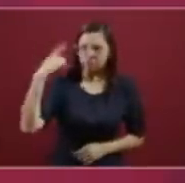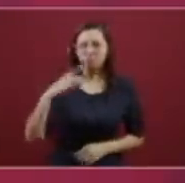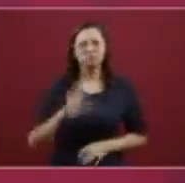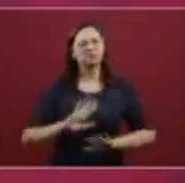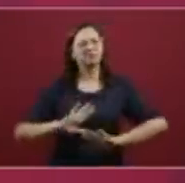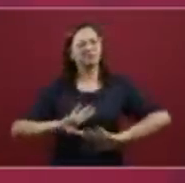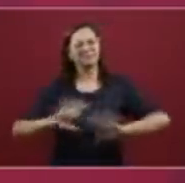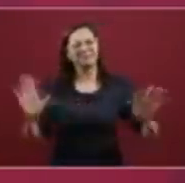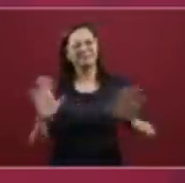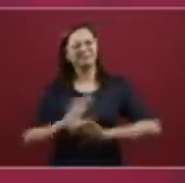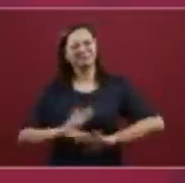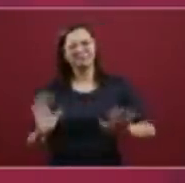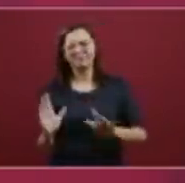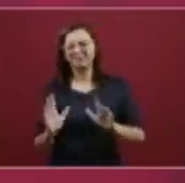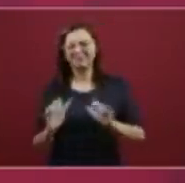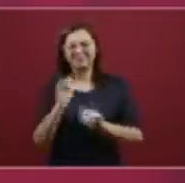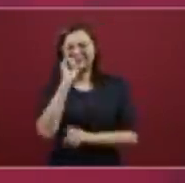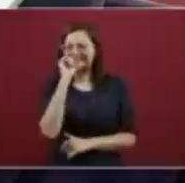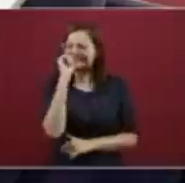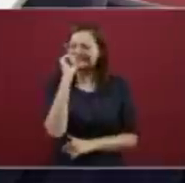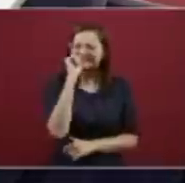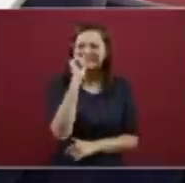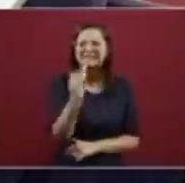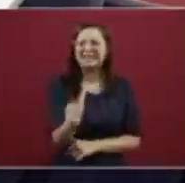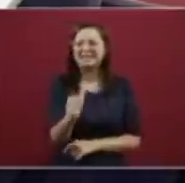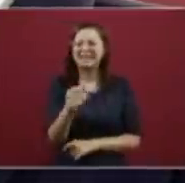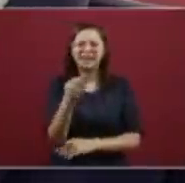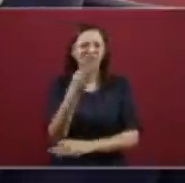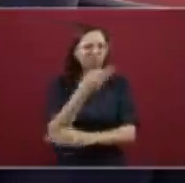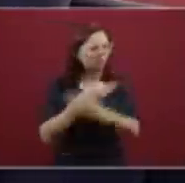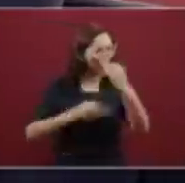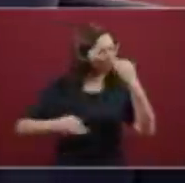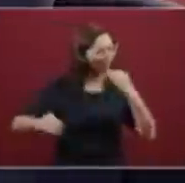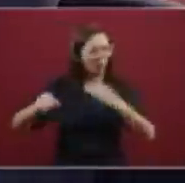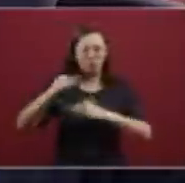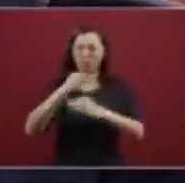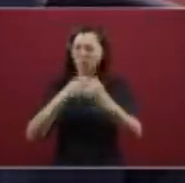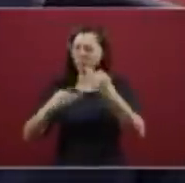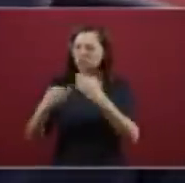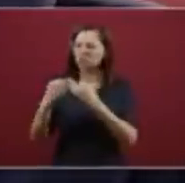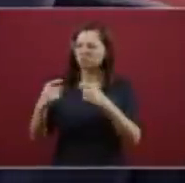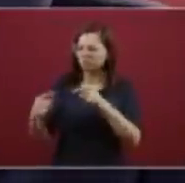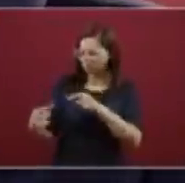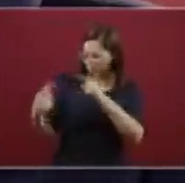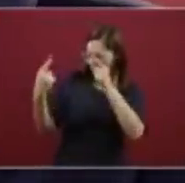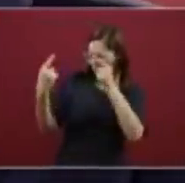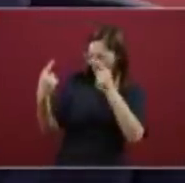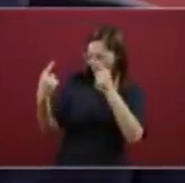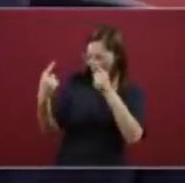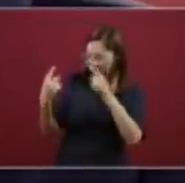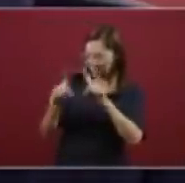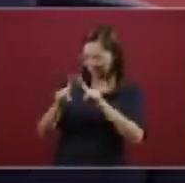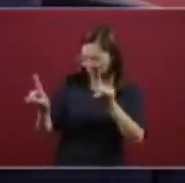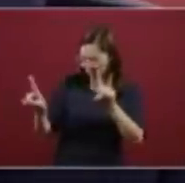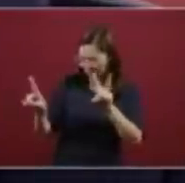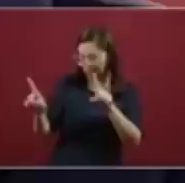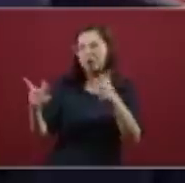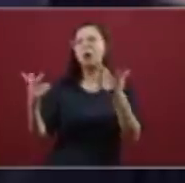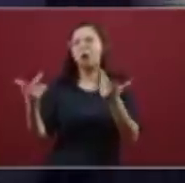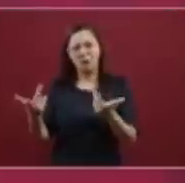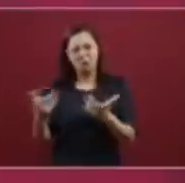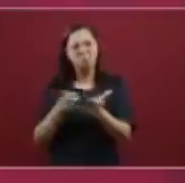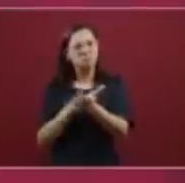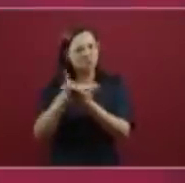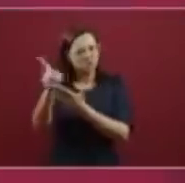que se garantice el derecho a disentir y poder rectificar si